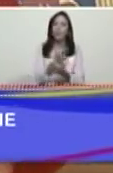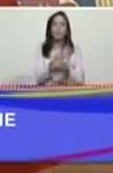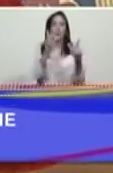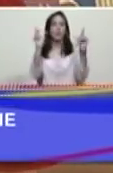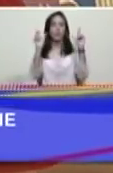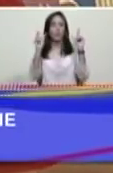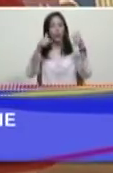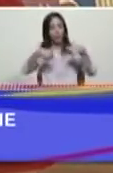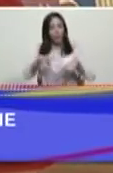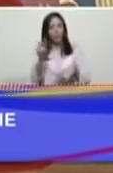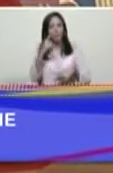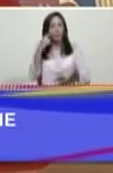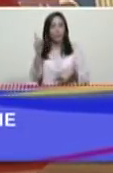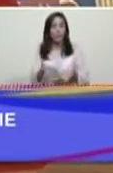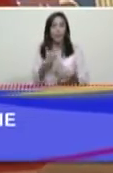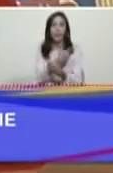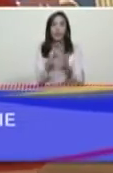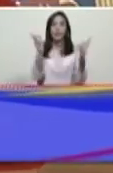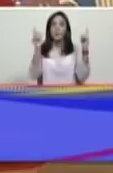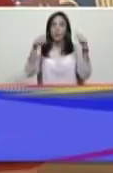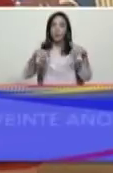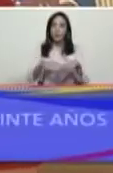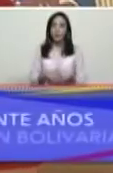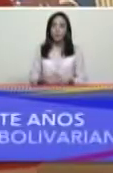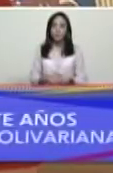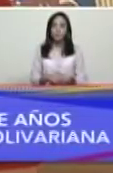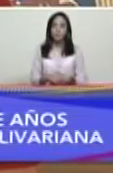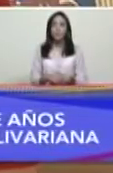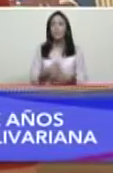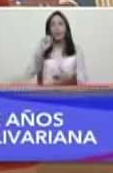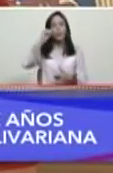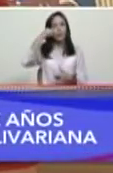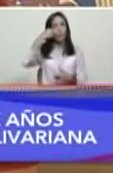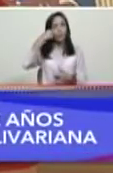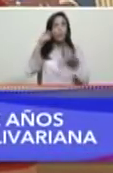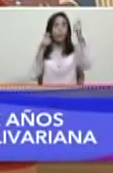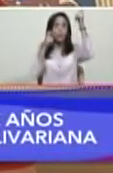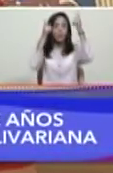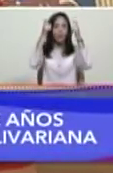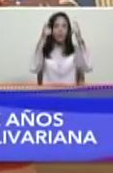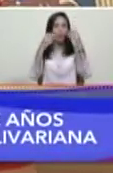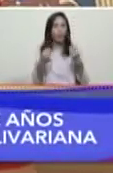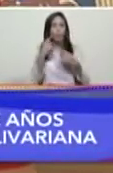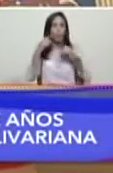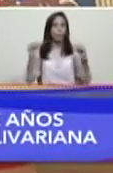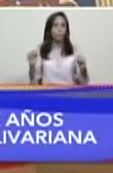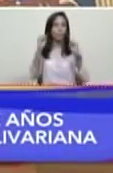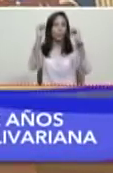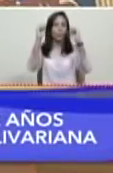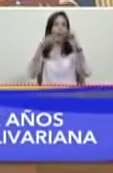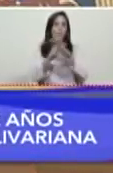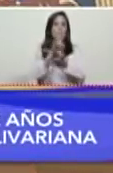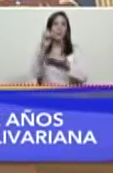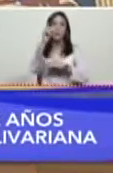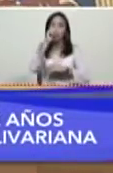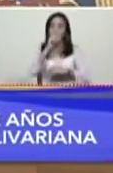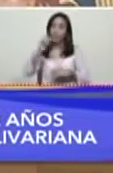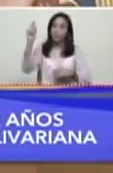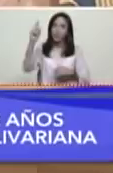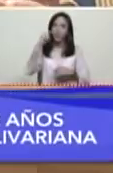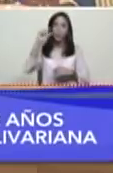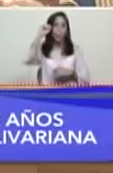Así que hemos recordado a nuestro comandante con su gran victoria 20 años después, como hay que